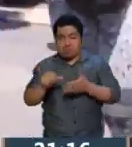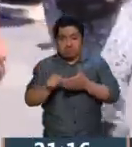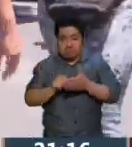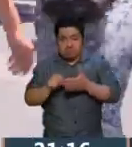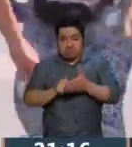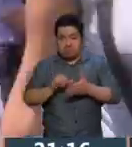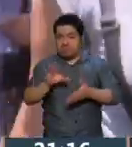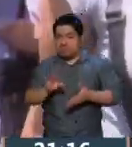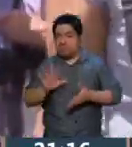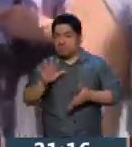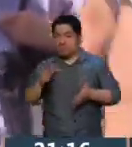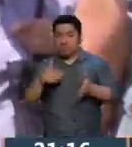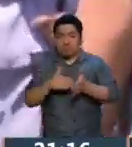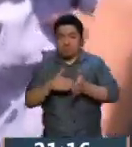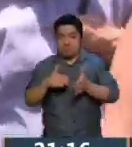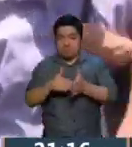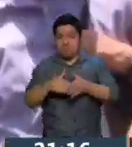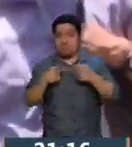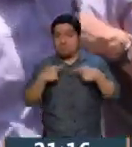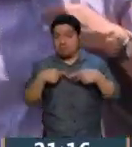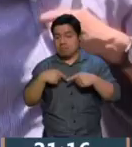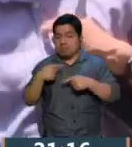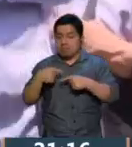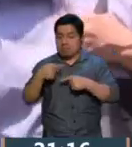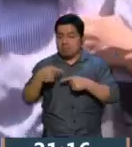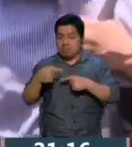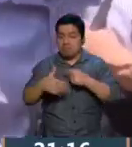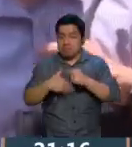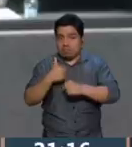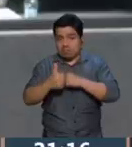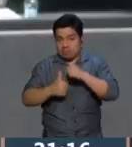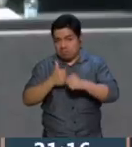de 45 millones de jubilados en los próximos años.